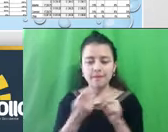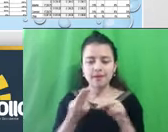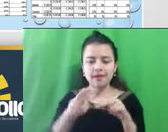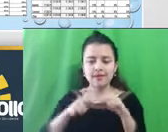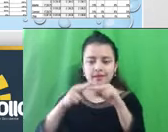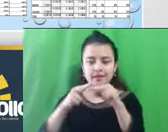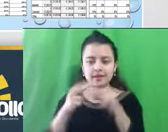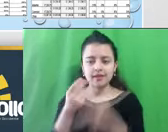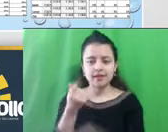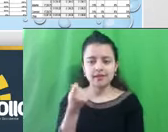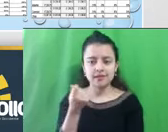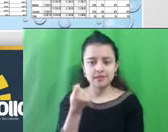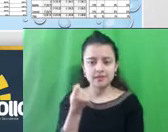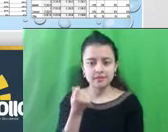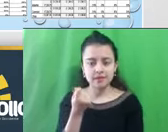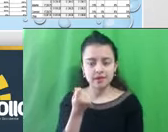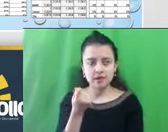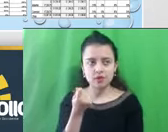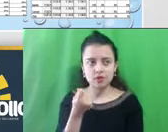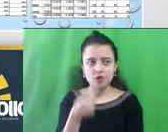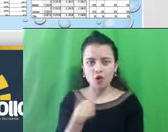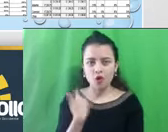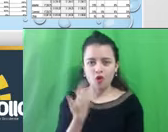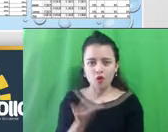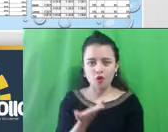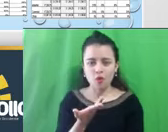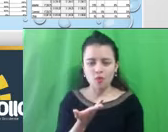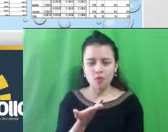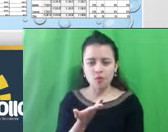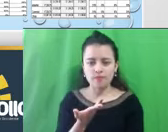alza por llegar a un nivel